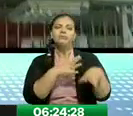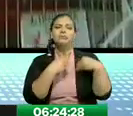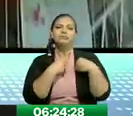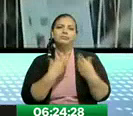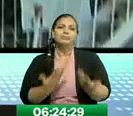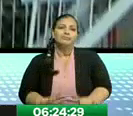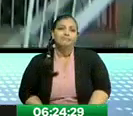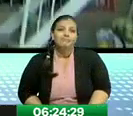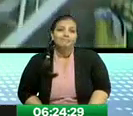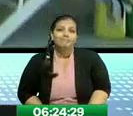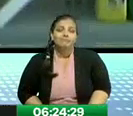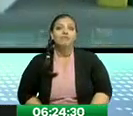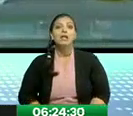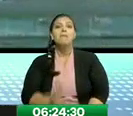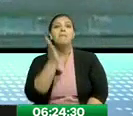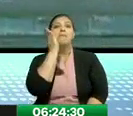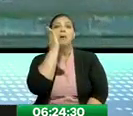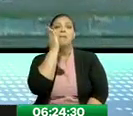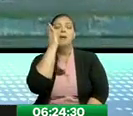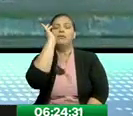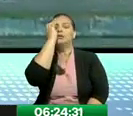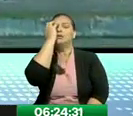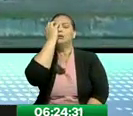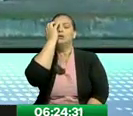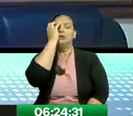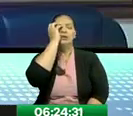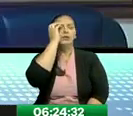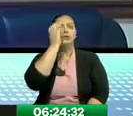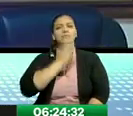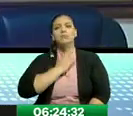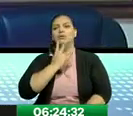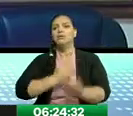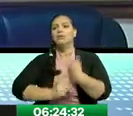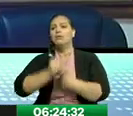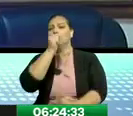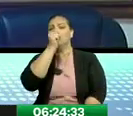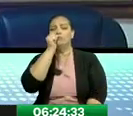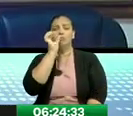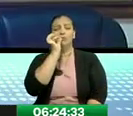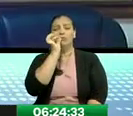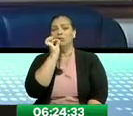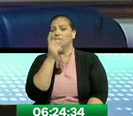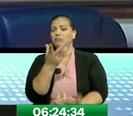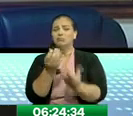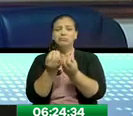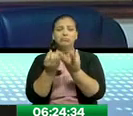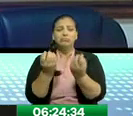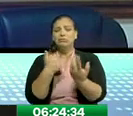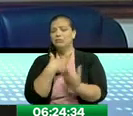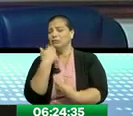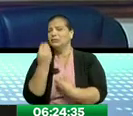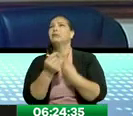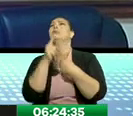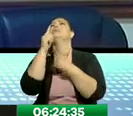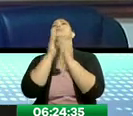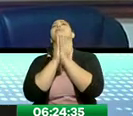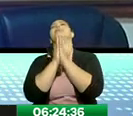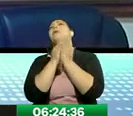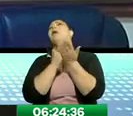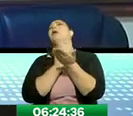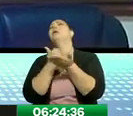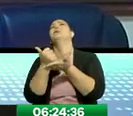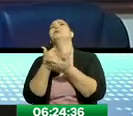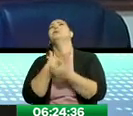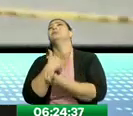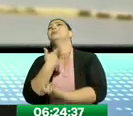sabes qué hacer, ¿no? El momento dices, ¿y ahora qué hago, Dios mío? Por favor, dame luces. Y encuentras por ahí en el barrio, o te dicen,